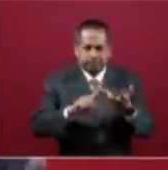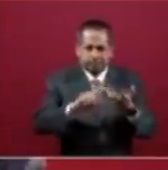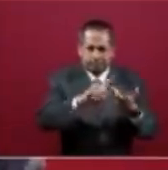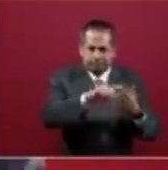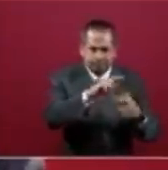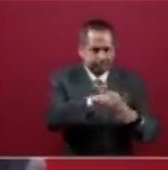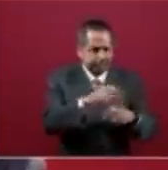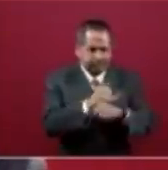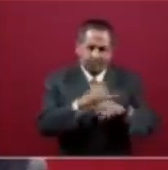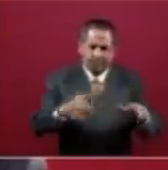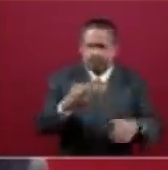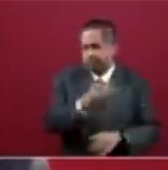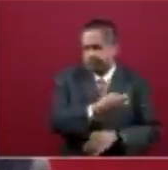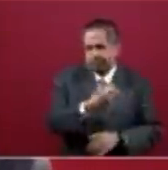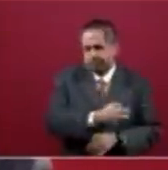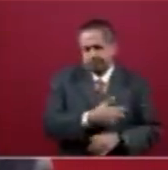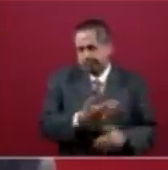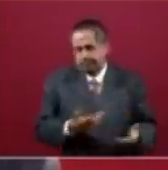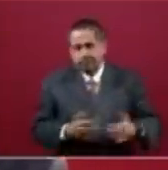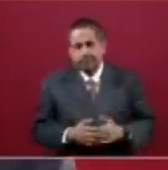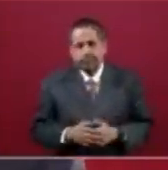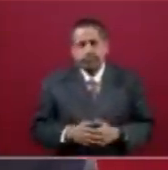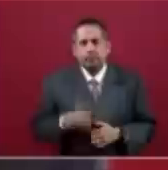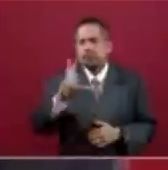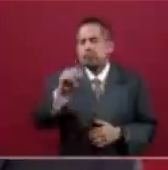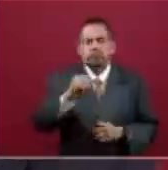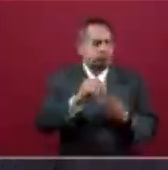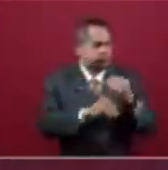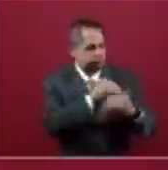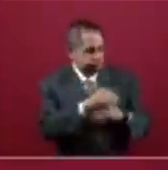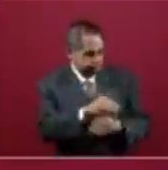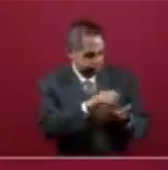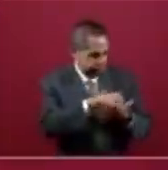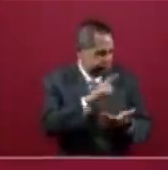esta información, que no es buscar pleito.